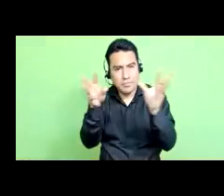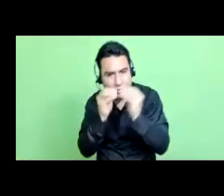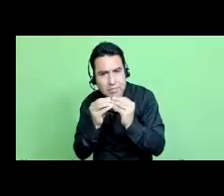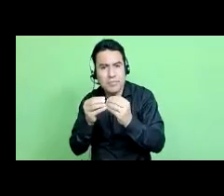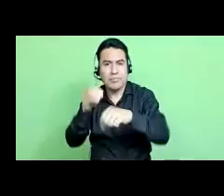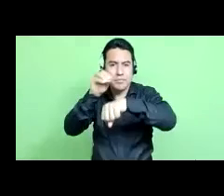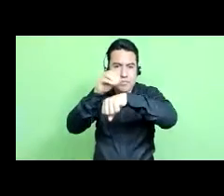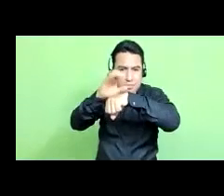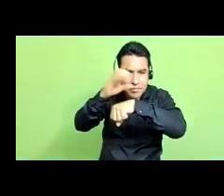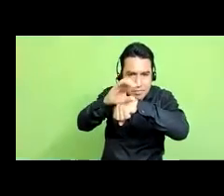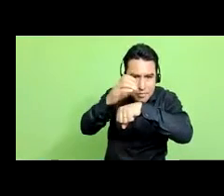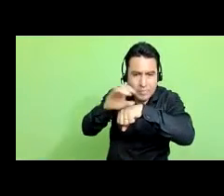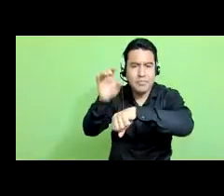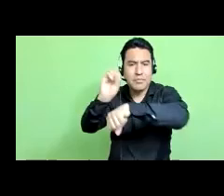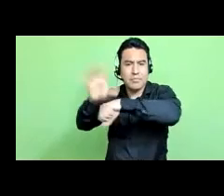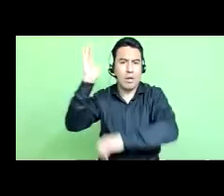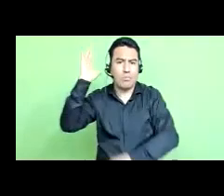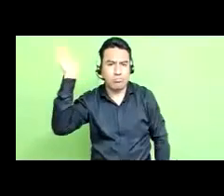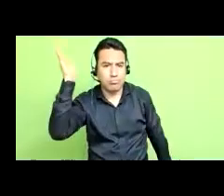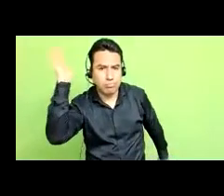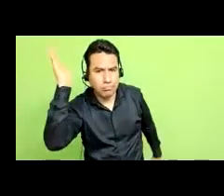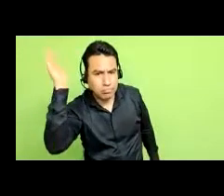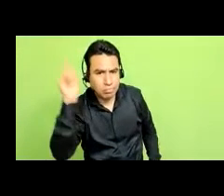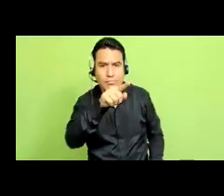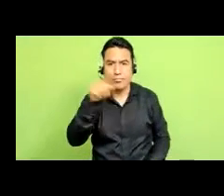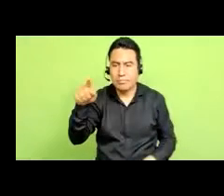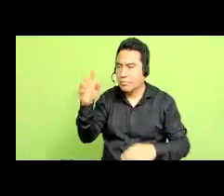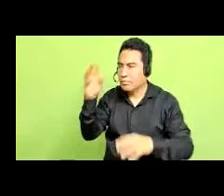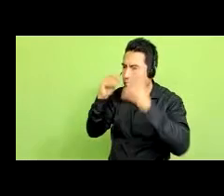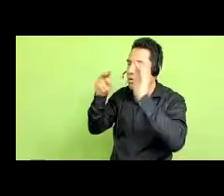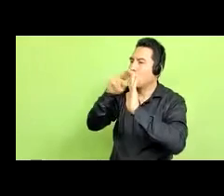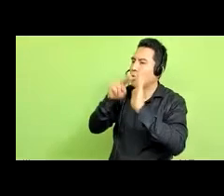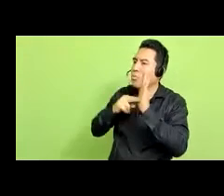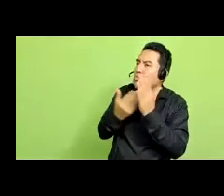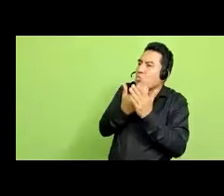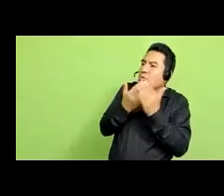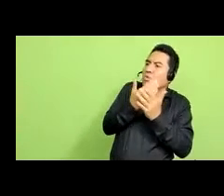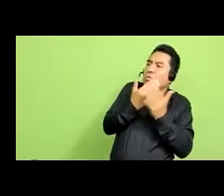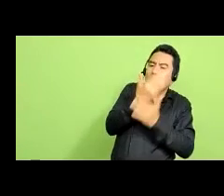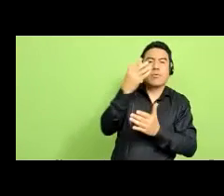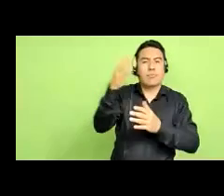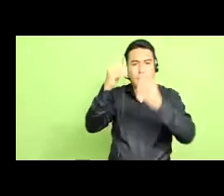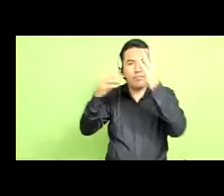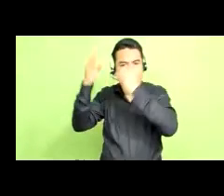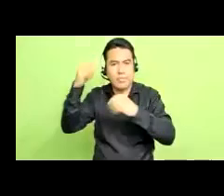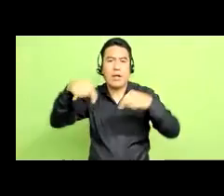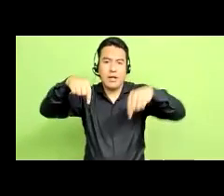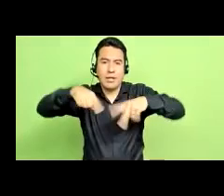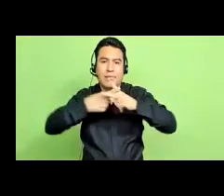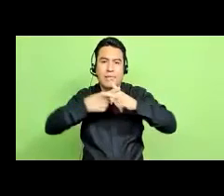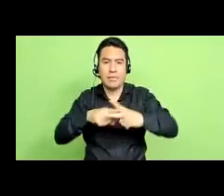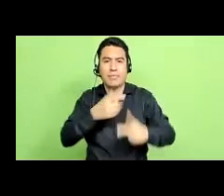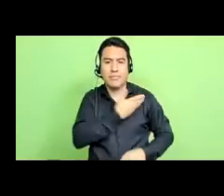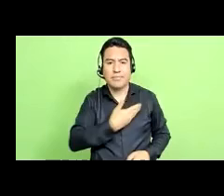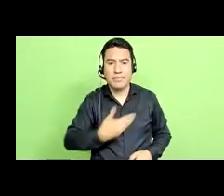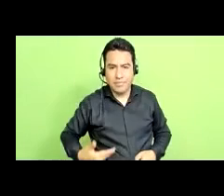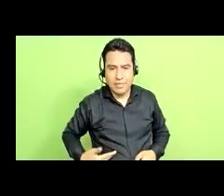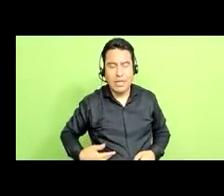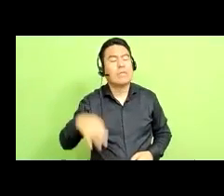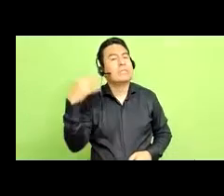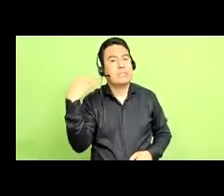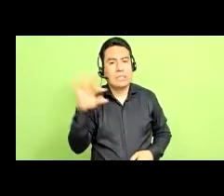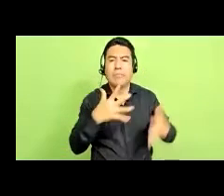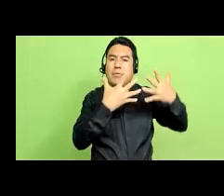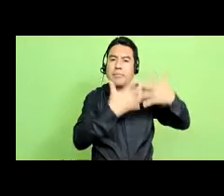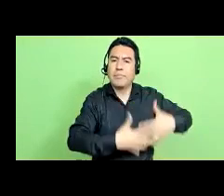tipo de capacitaciones para poder realizar las modificaciones empezando por el estado y obviamente el estado siempre va a